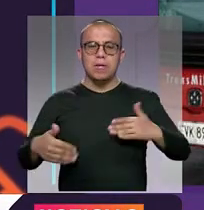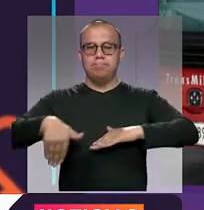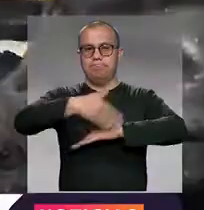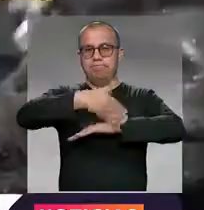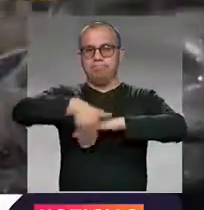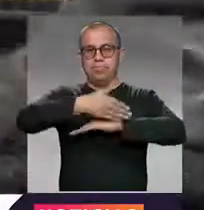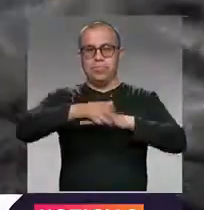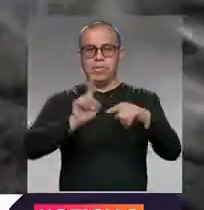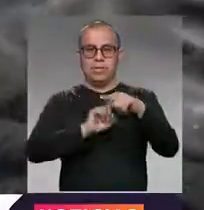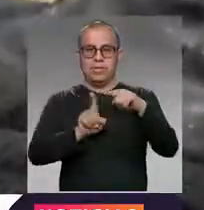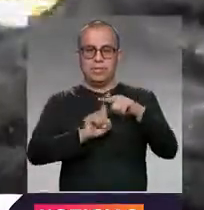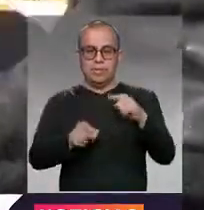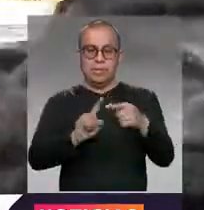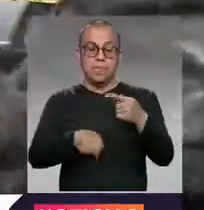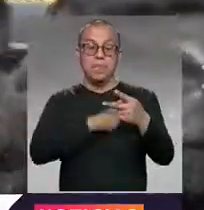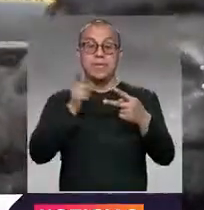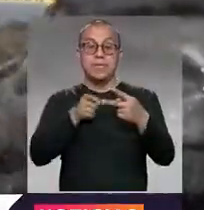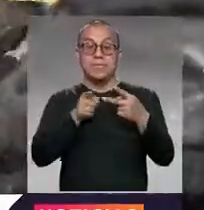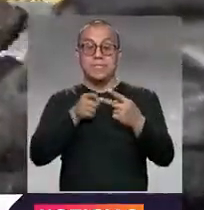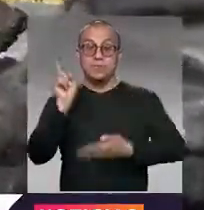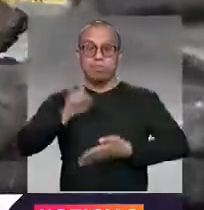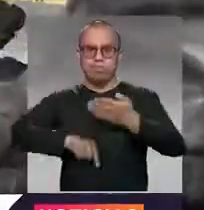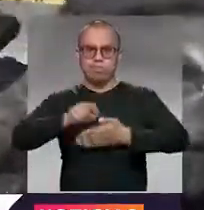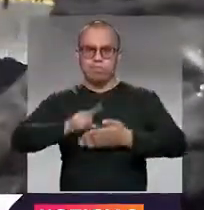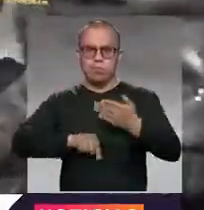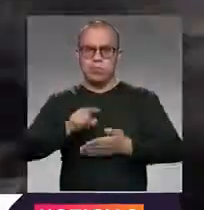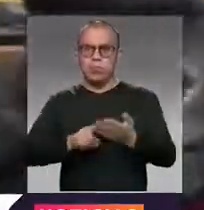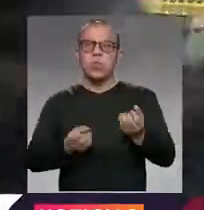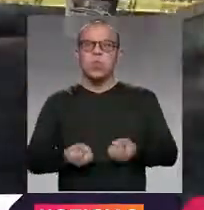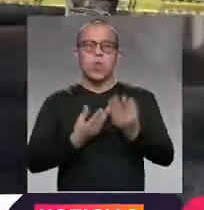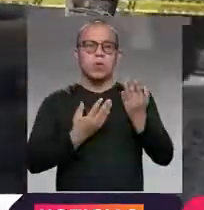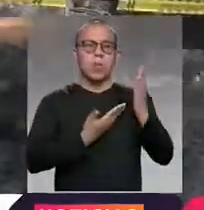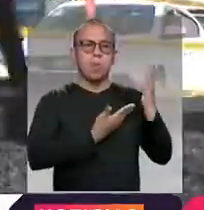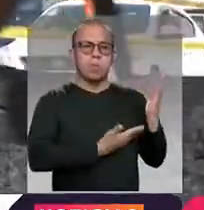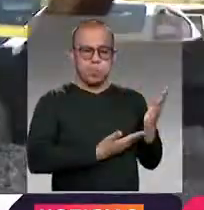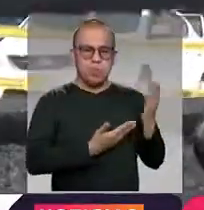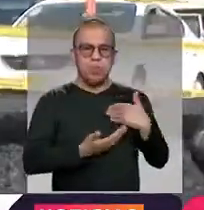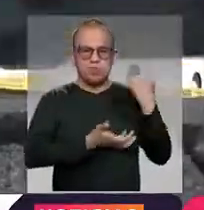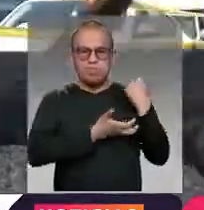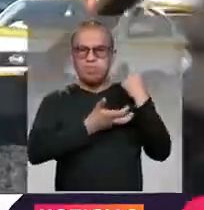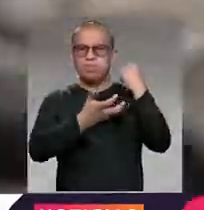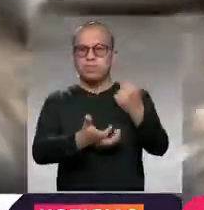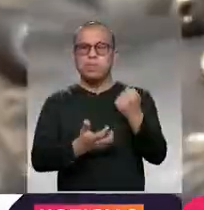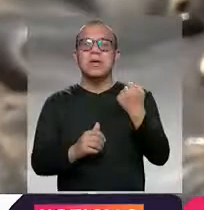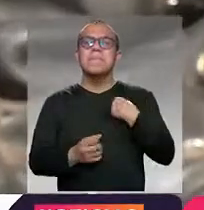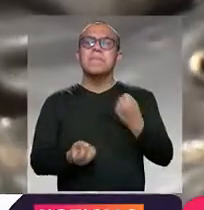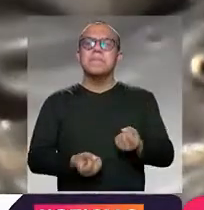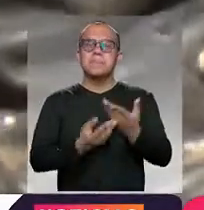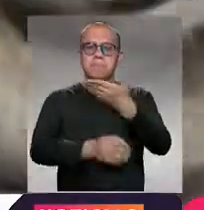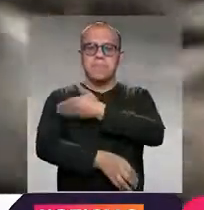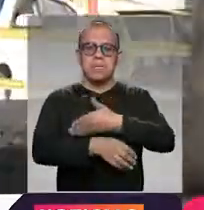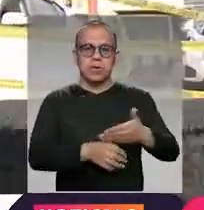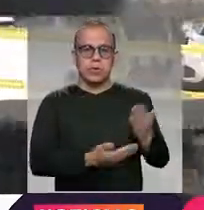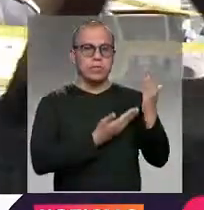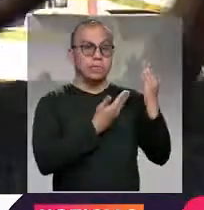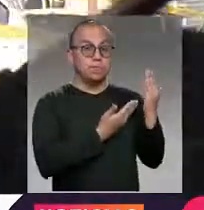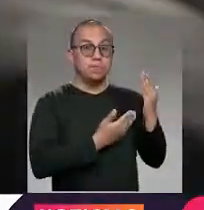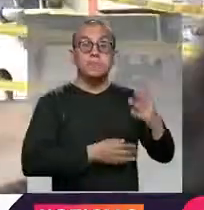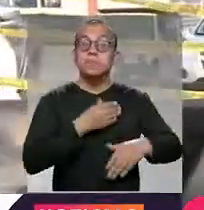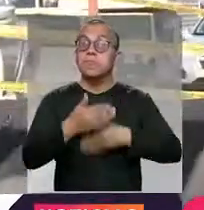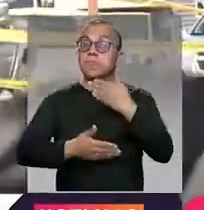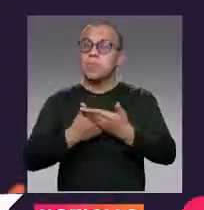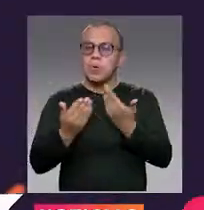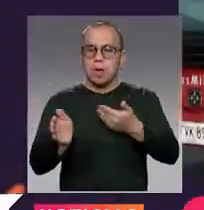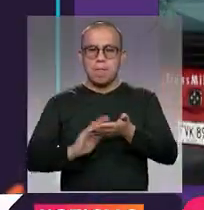Suba. El segundo contrato intervendrá 7.8 kilómetros de carril por un valor de 10.313 millones de pesos y contempla